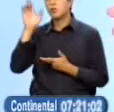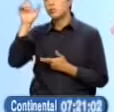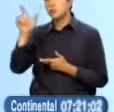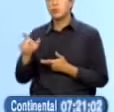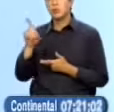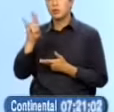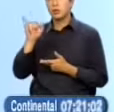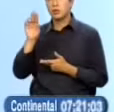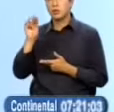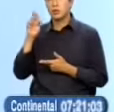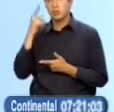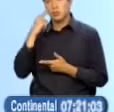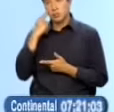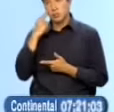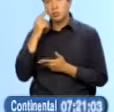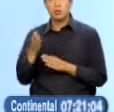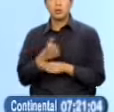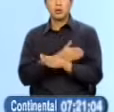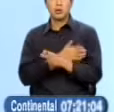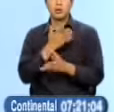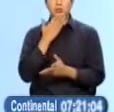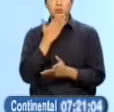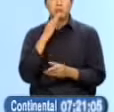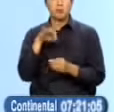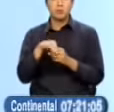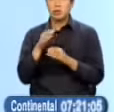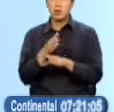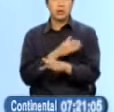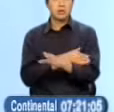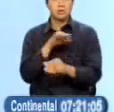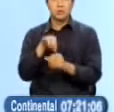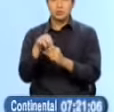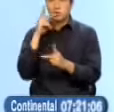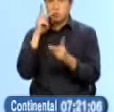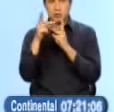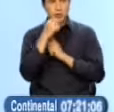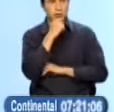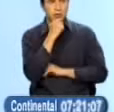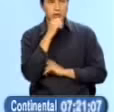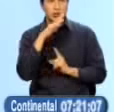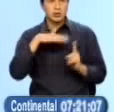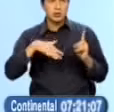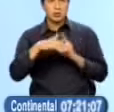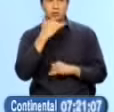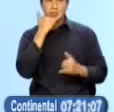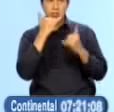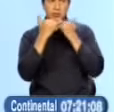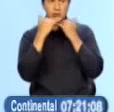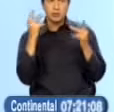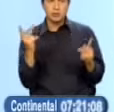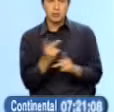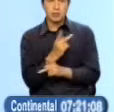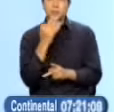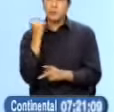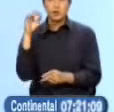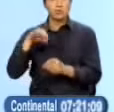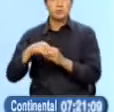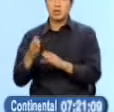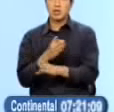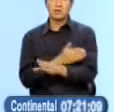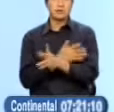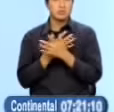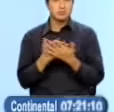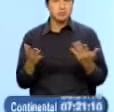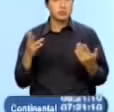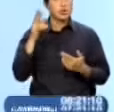llamado a unas elecciones mucho antes cuando veía que la situación se le iba a poner como finalmente se puso pero